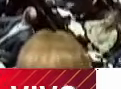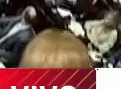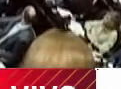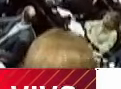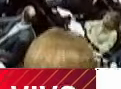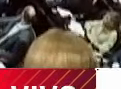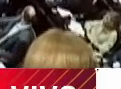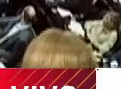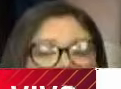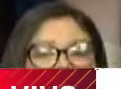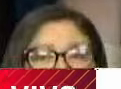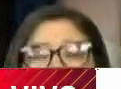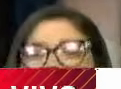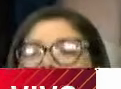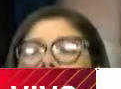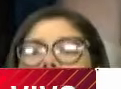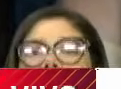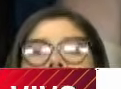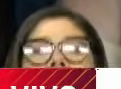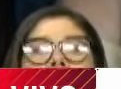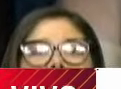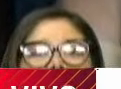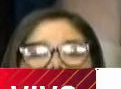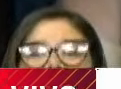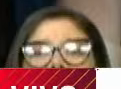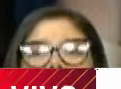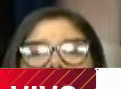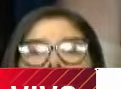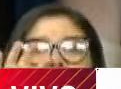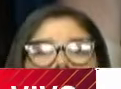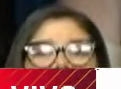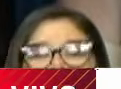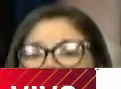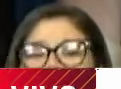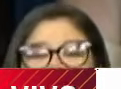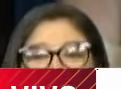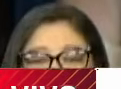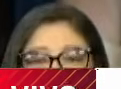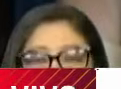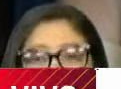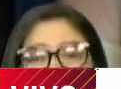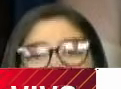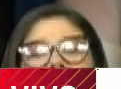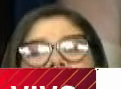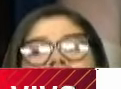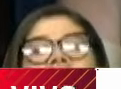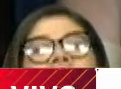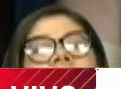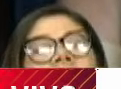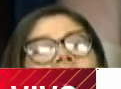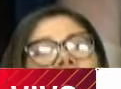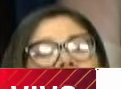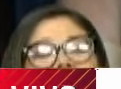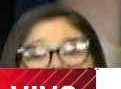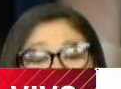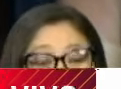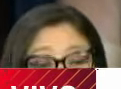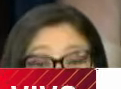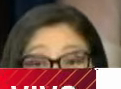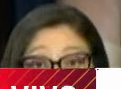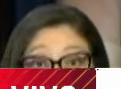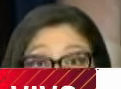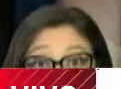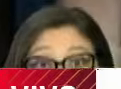impositivos, hay temas también que tienen que ver con otras cuestiones, bueno, temas de relaciones de trabajo, temas con la judicialización